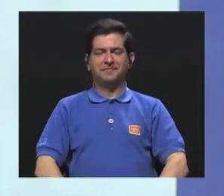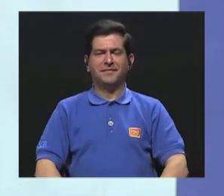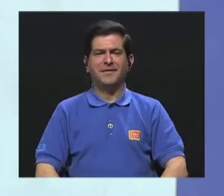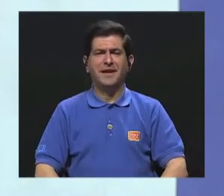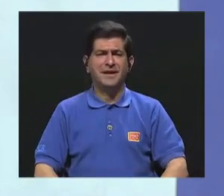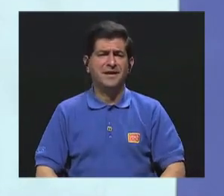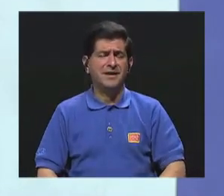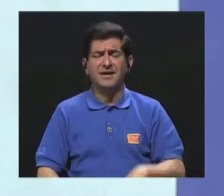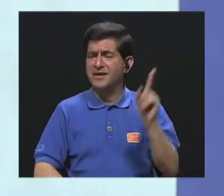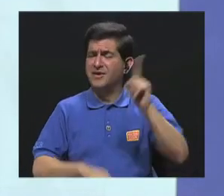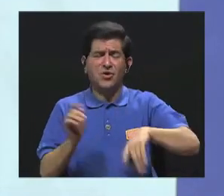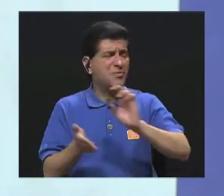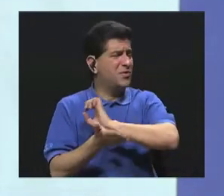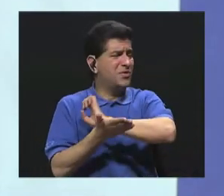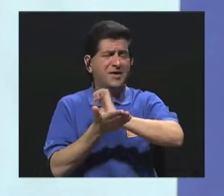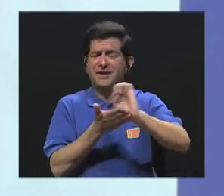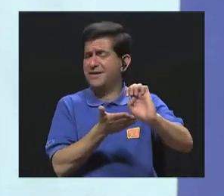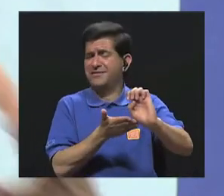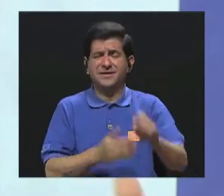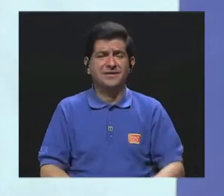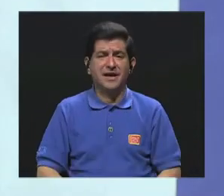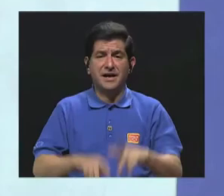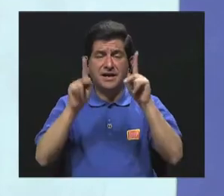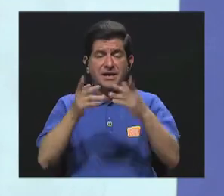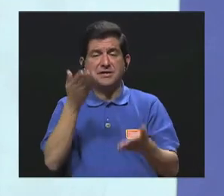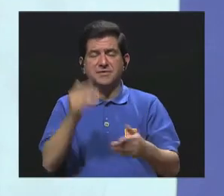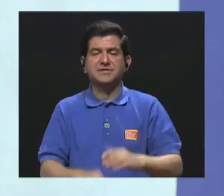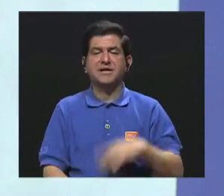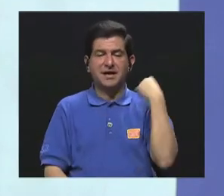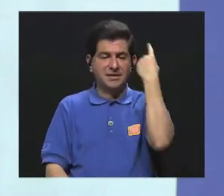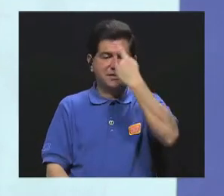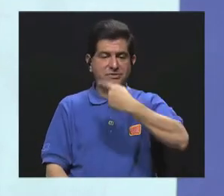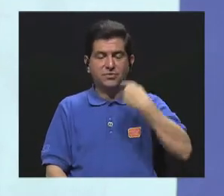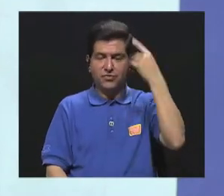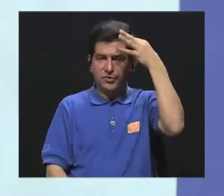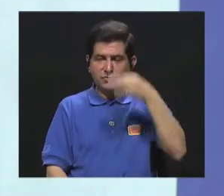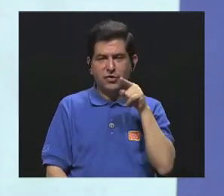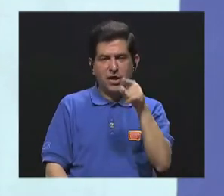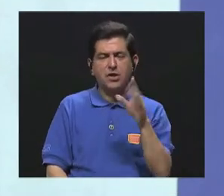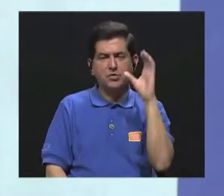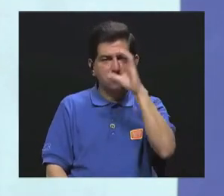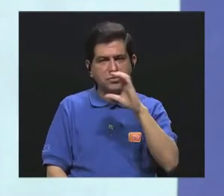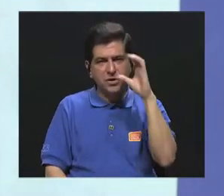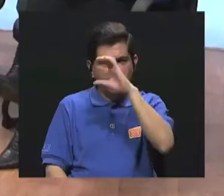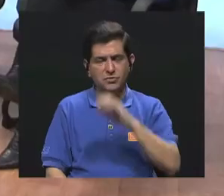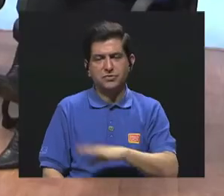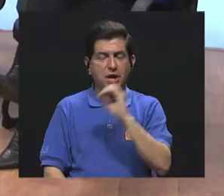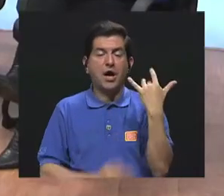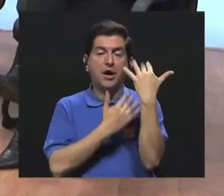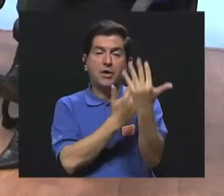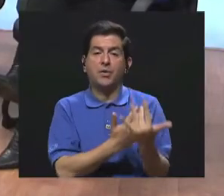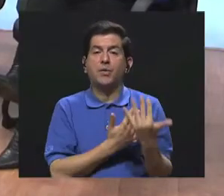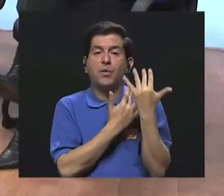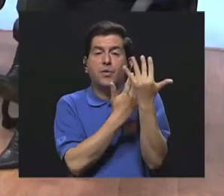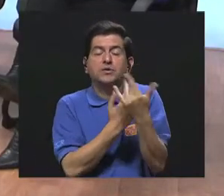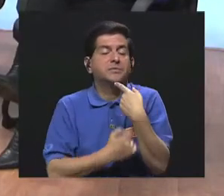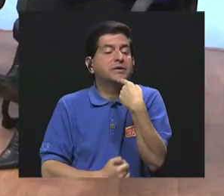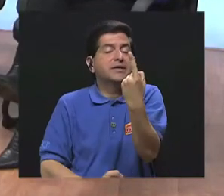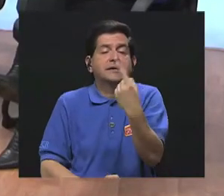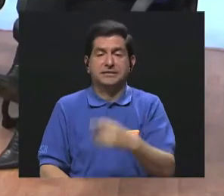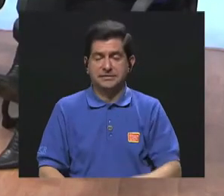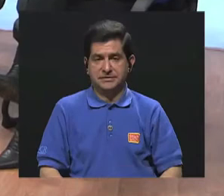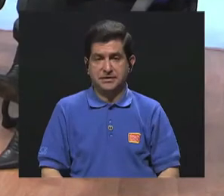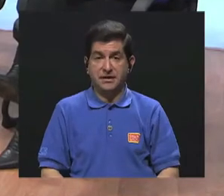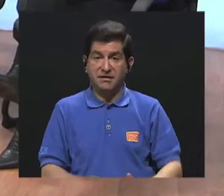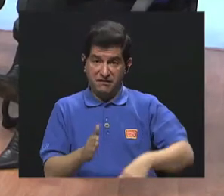inevitablemente muchas veces te sacan como una cara de lo que ellos creen que vos estás esperando que digan, o que,